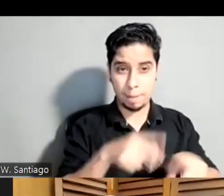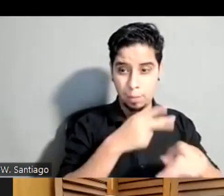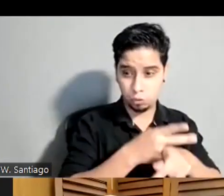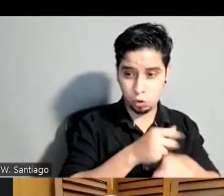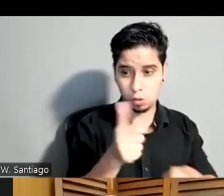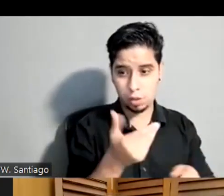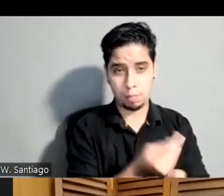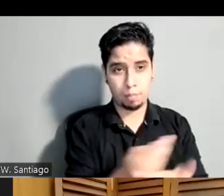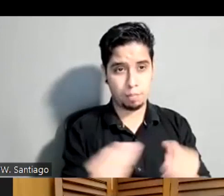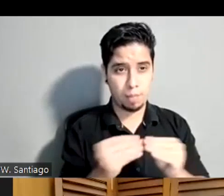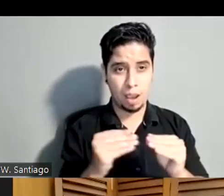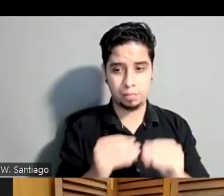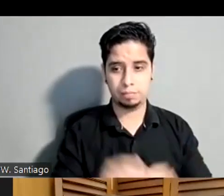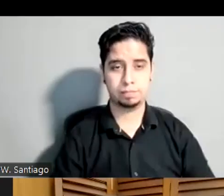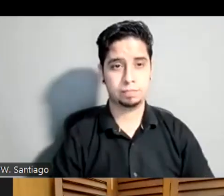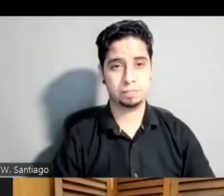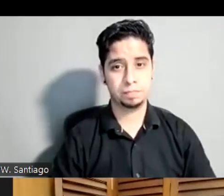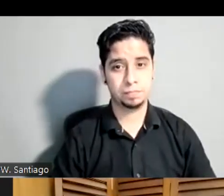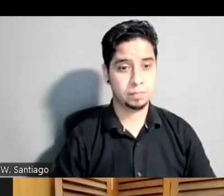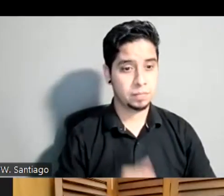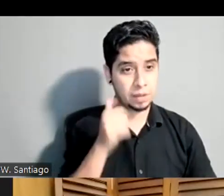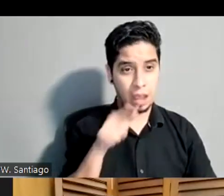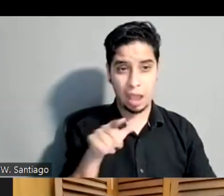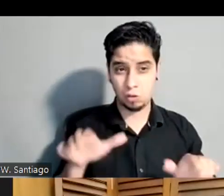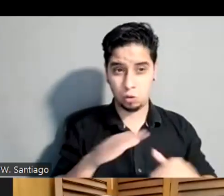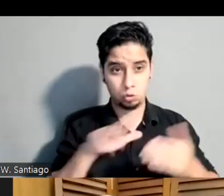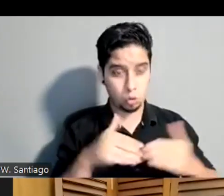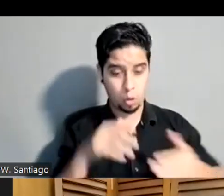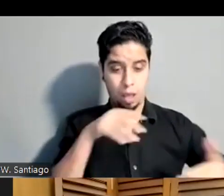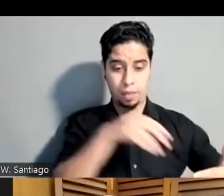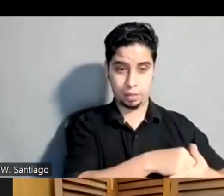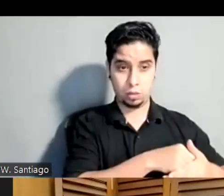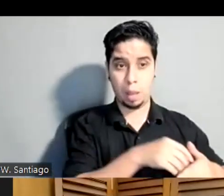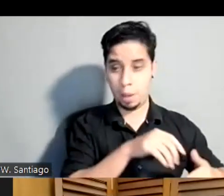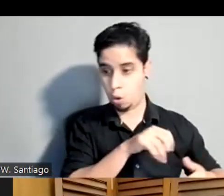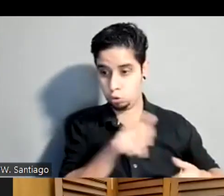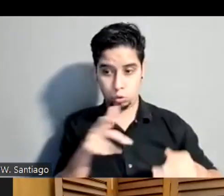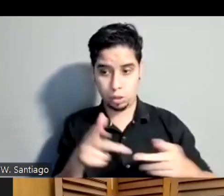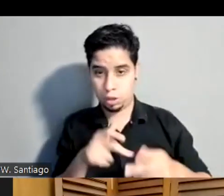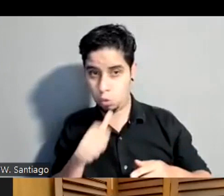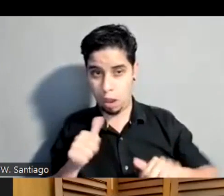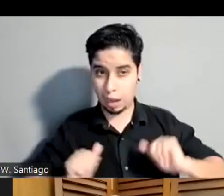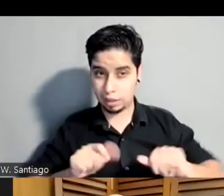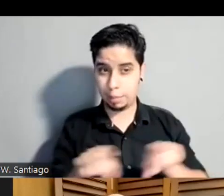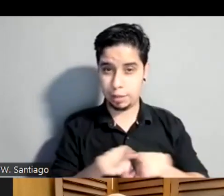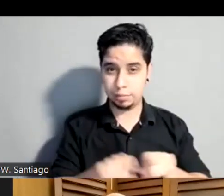todo, sí. Porque ha hecho de todo. Ha hecho de todo, sí. Dentro y fuera del arte. Eso es así.